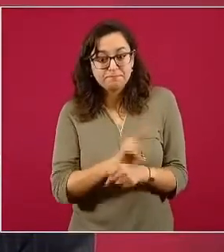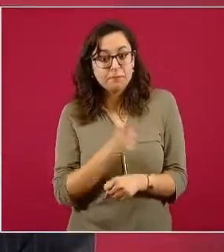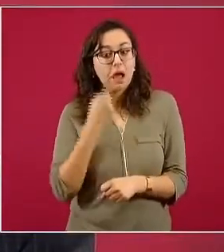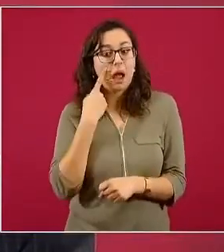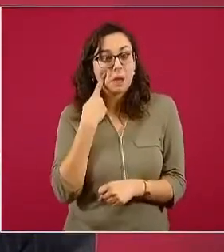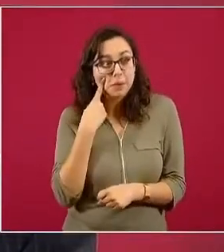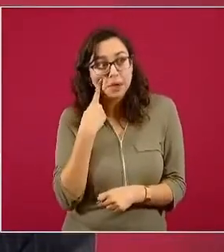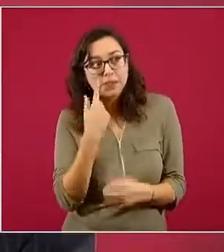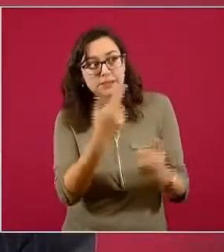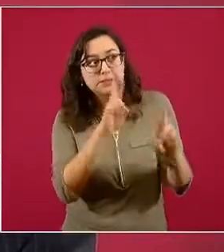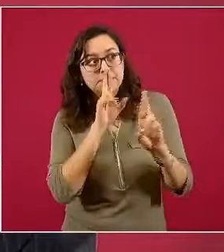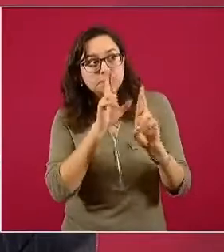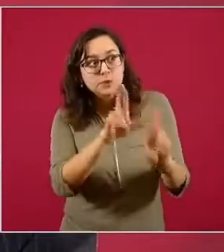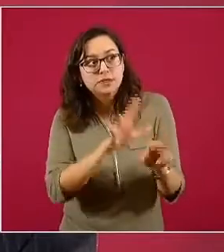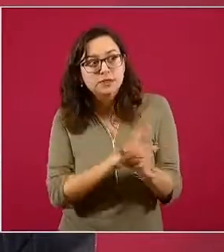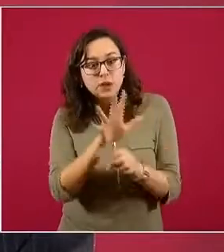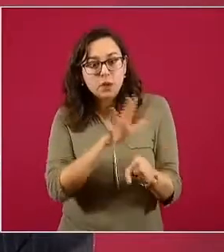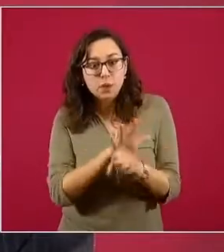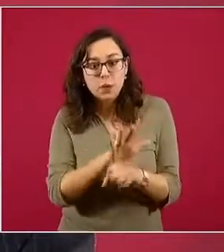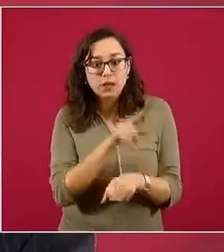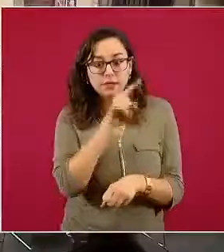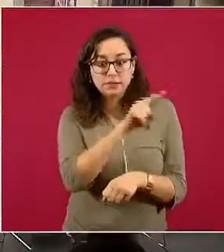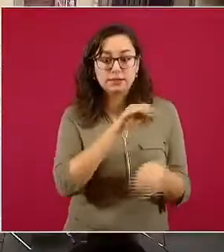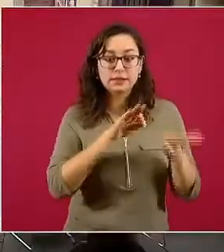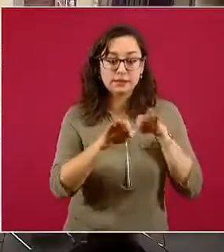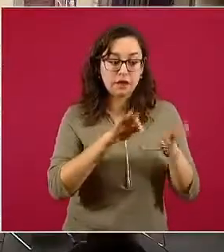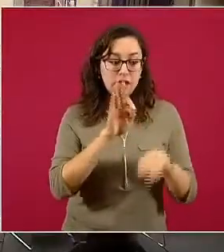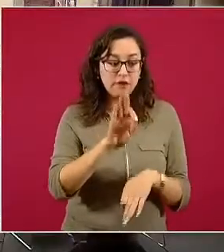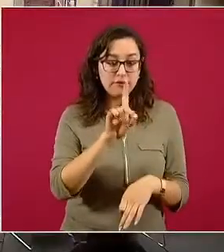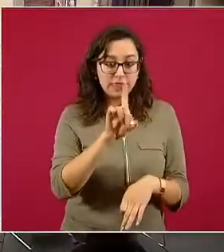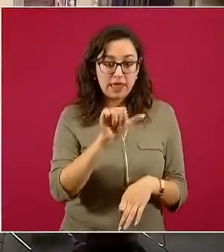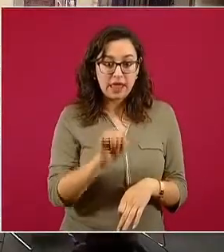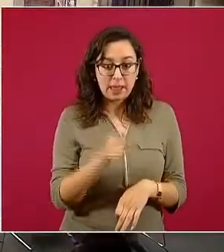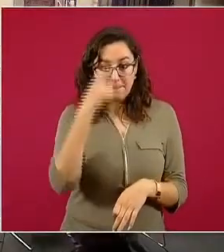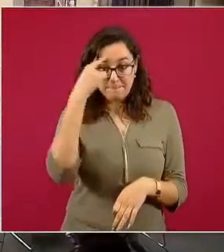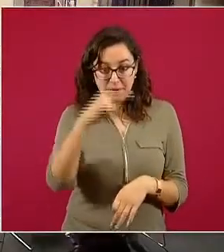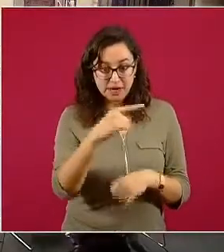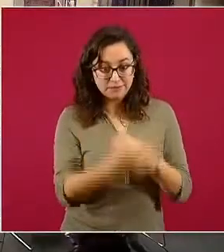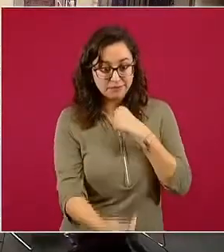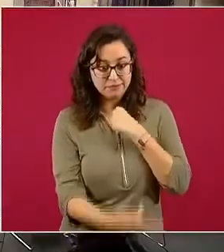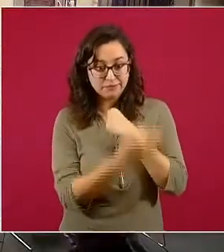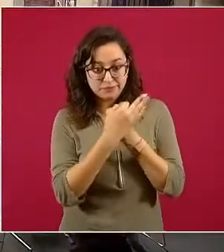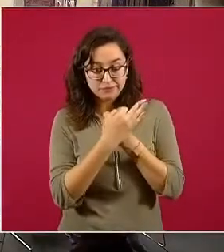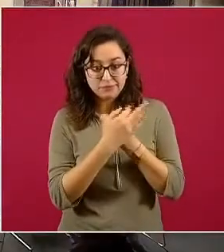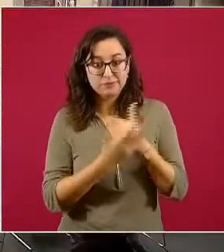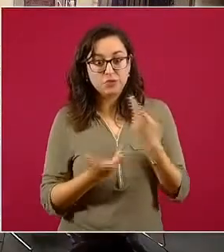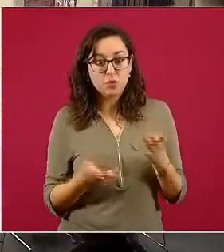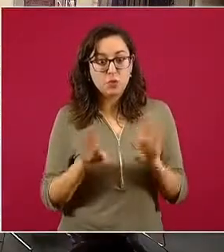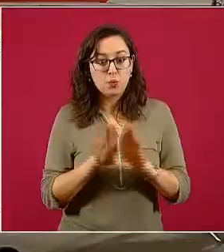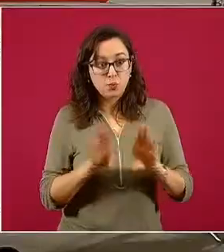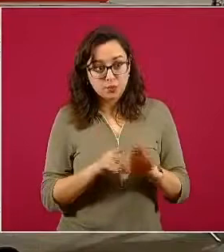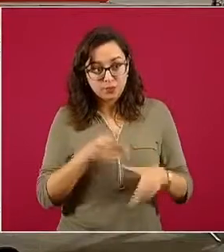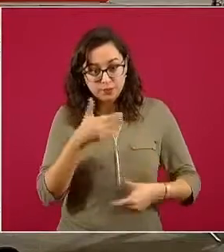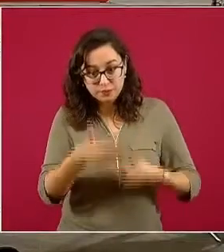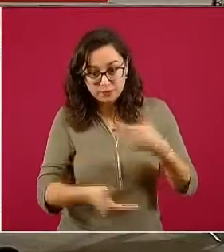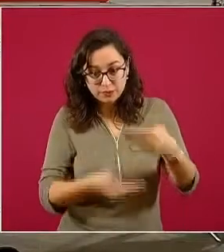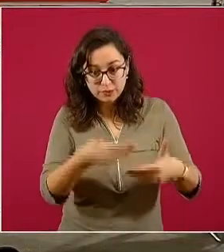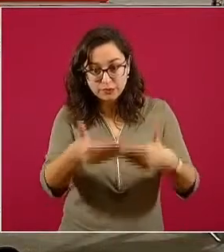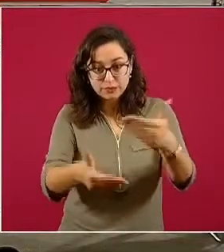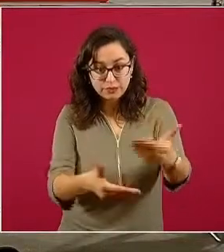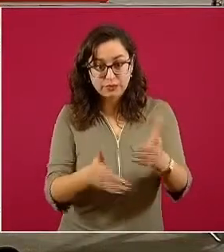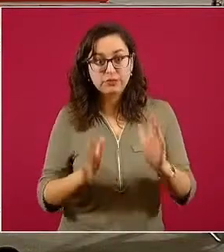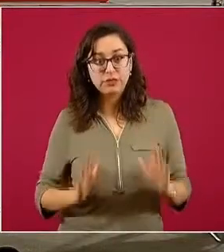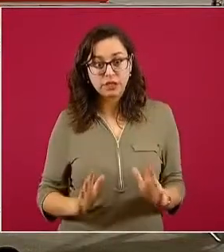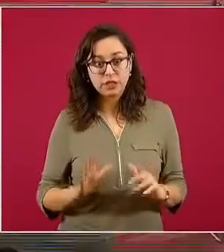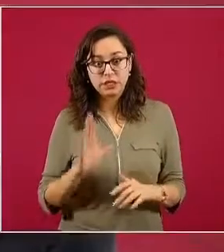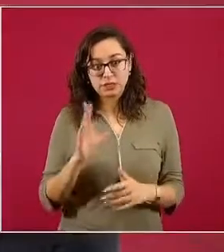pista al trabajo de la FDA para que nos sirva de respaldo en lo ya avanzado y será referencial para el